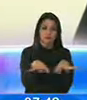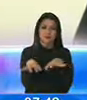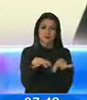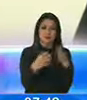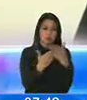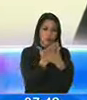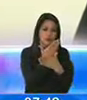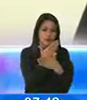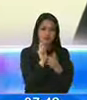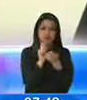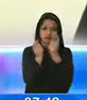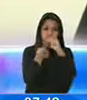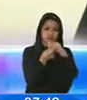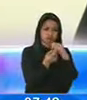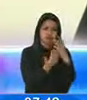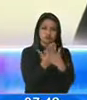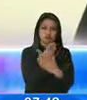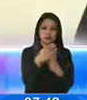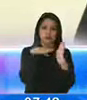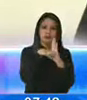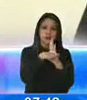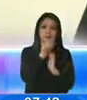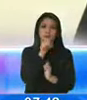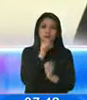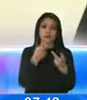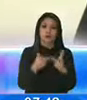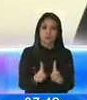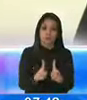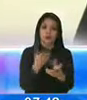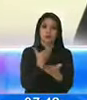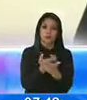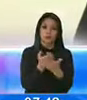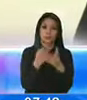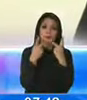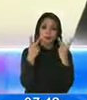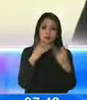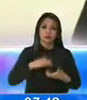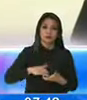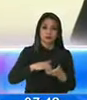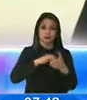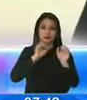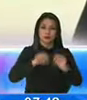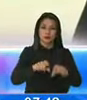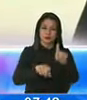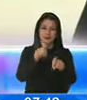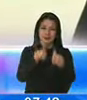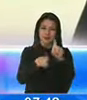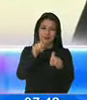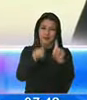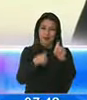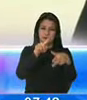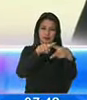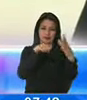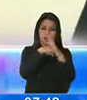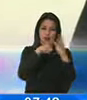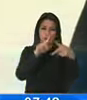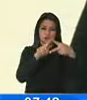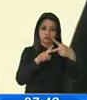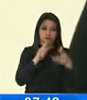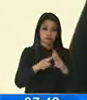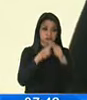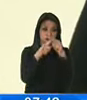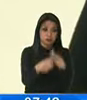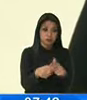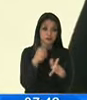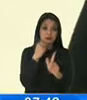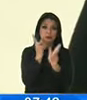nuevas y renovadas, tanto de los bancos privados como de la economía popular y solidaria. Y tenemos que el crédito productivo ha